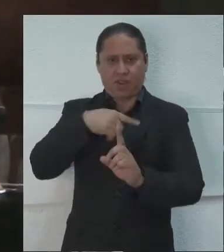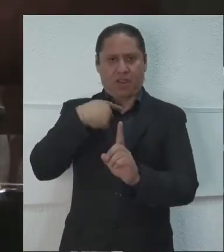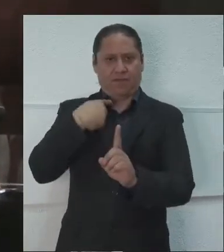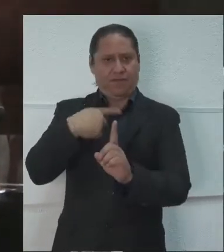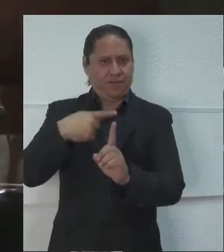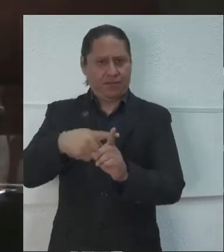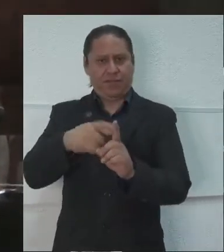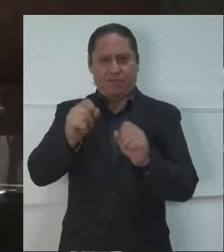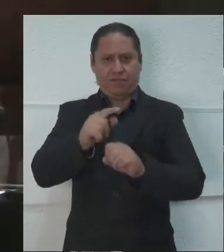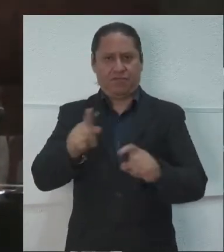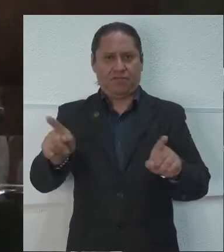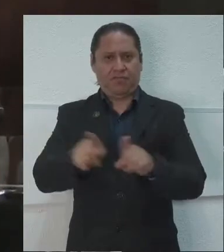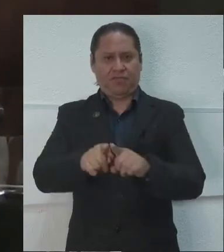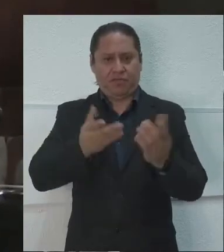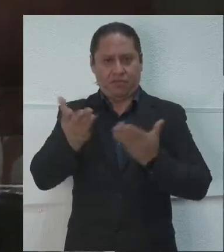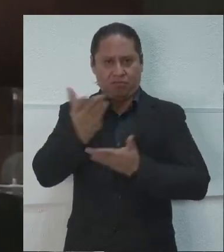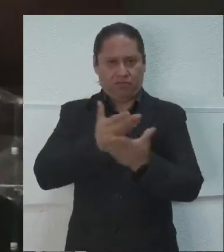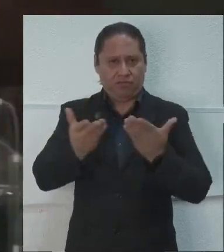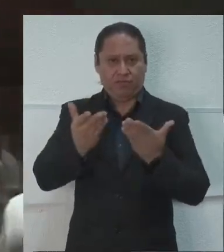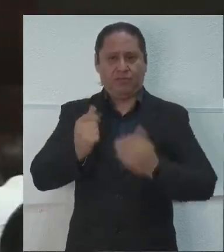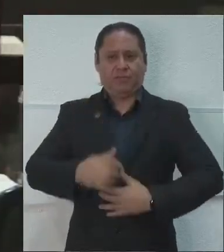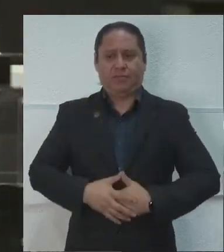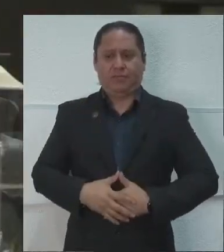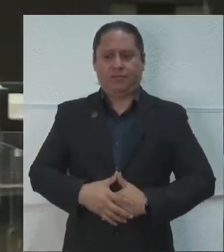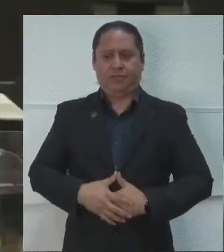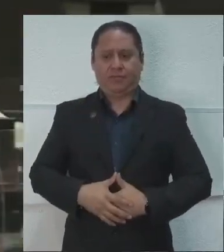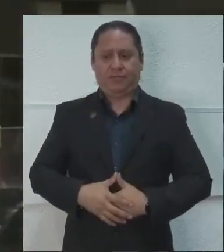del dictamen que se discute.